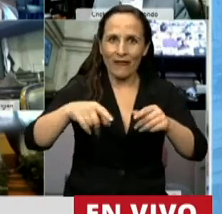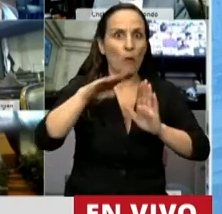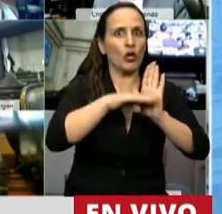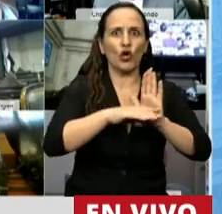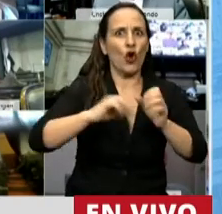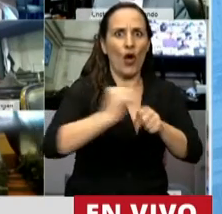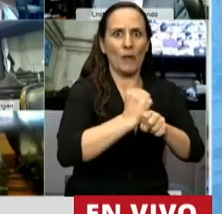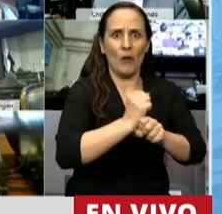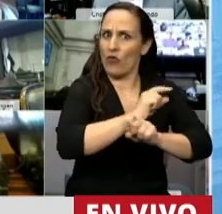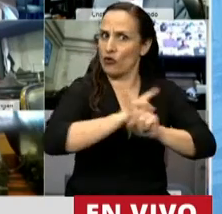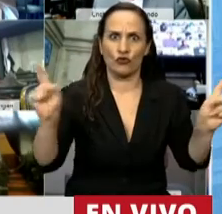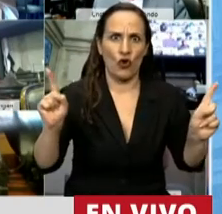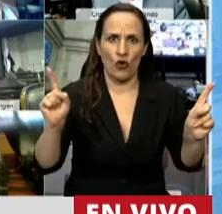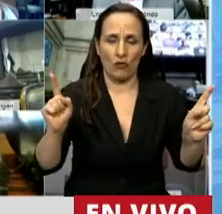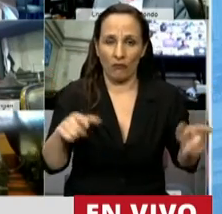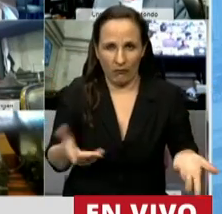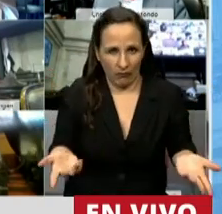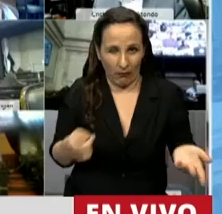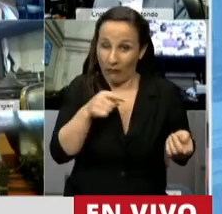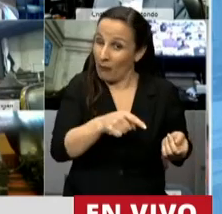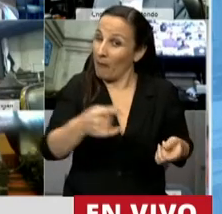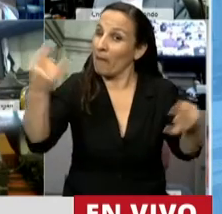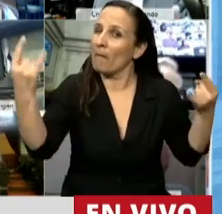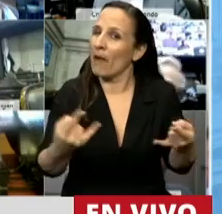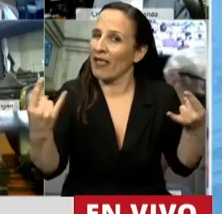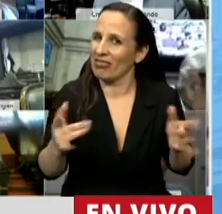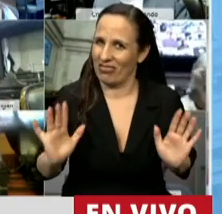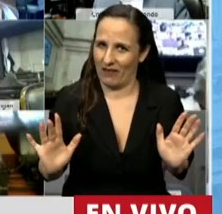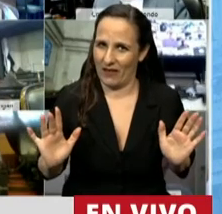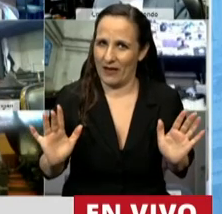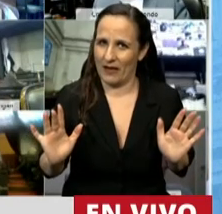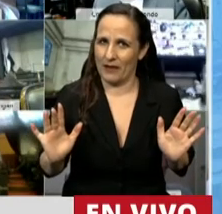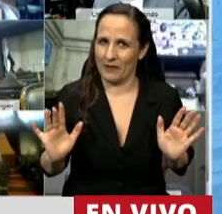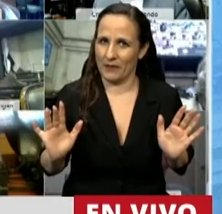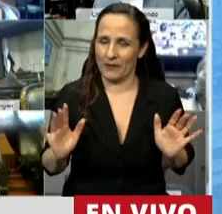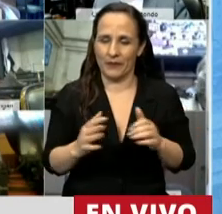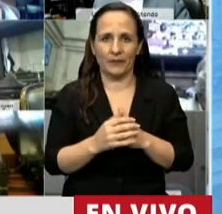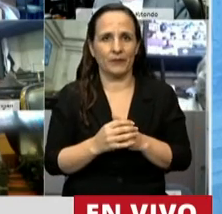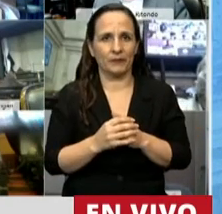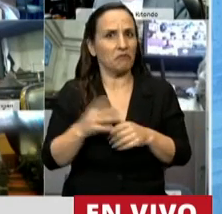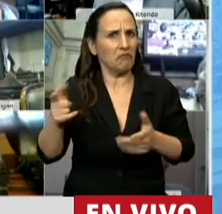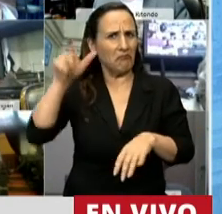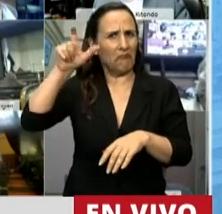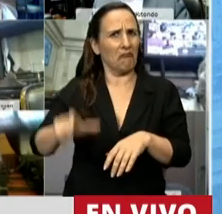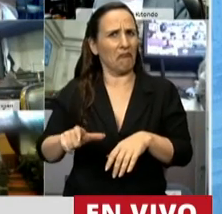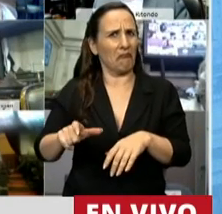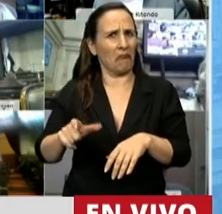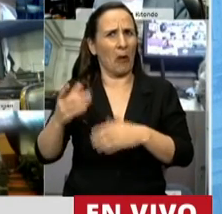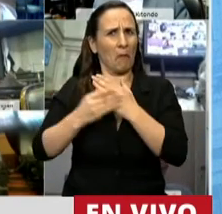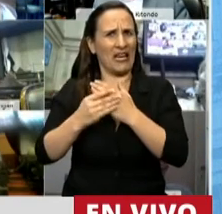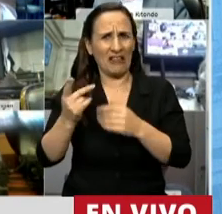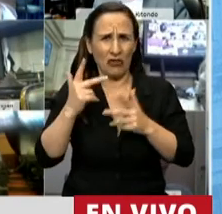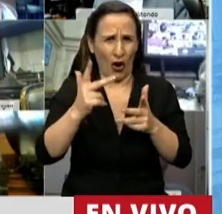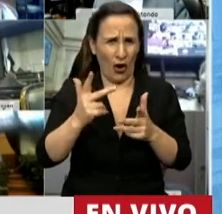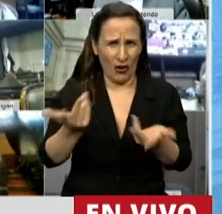protocolos. Perdón, esto es una mentira. Nada valió la palabra del señor